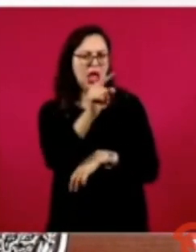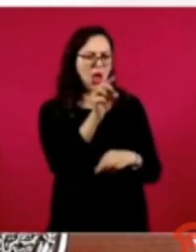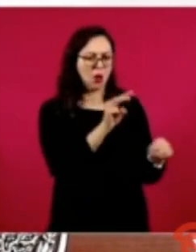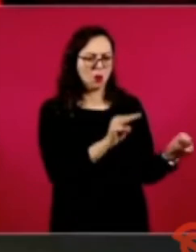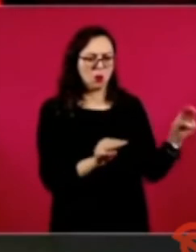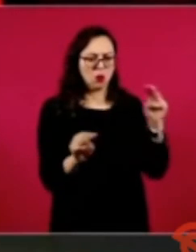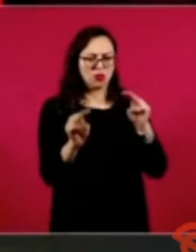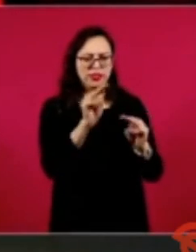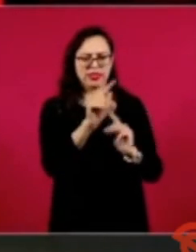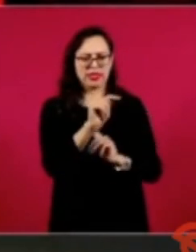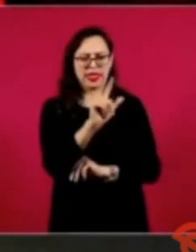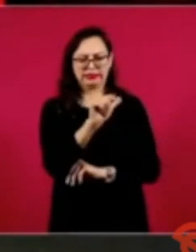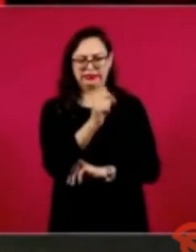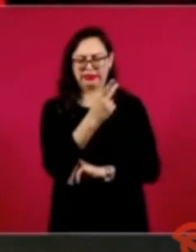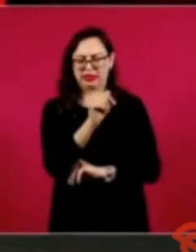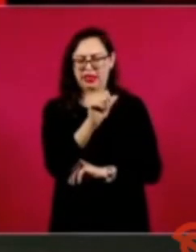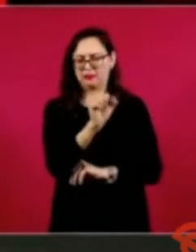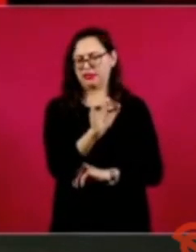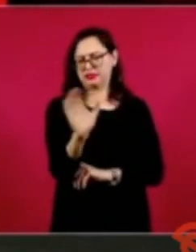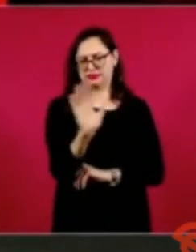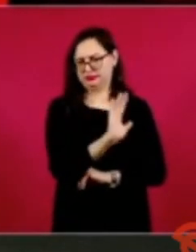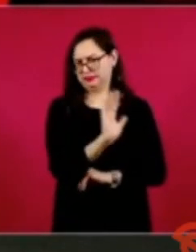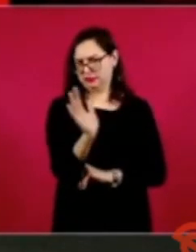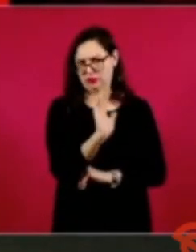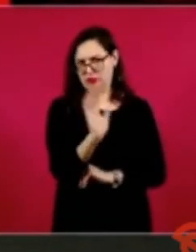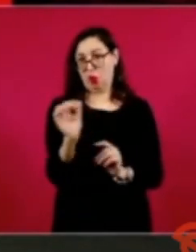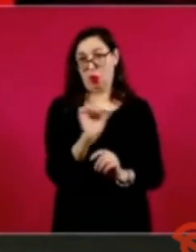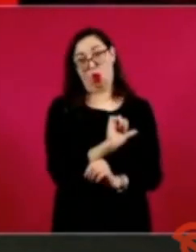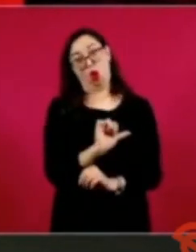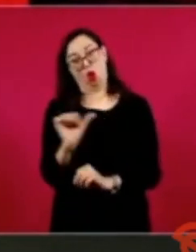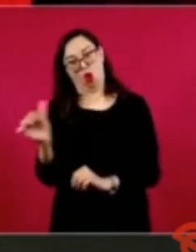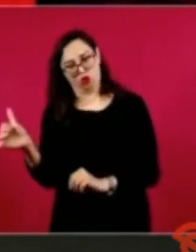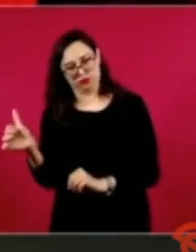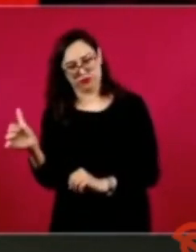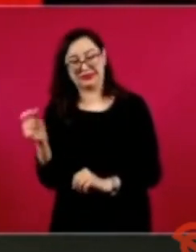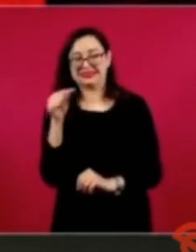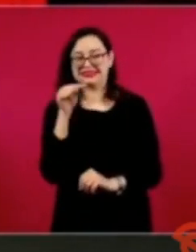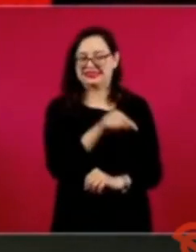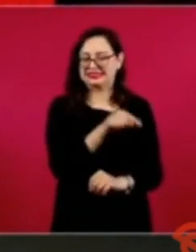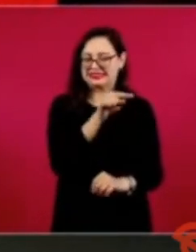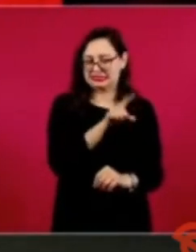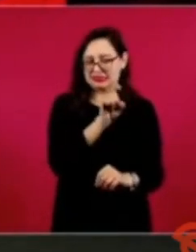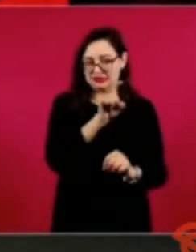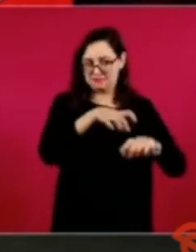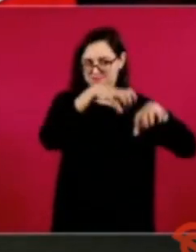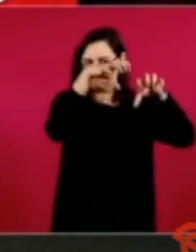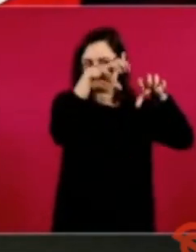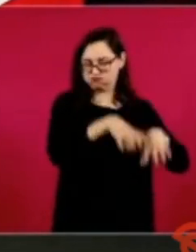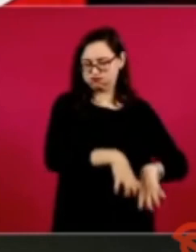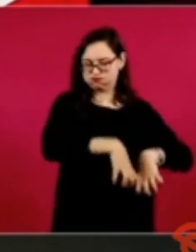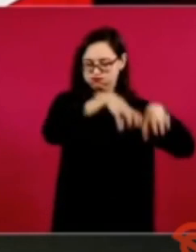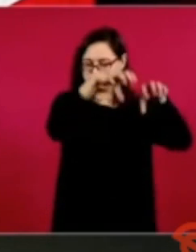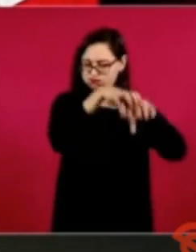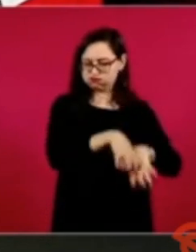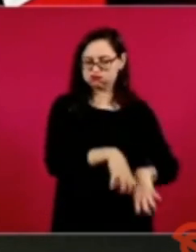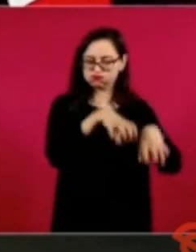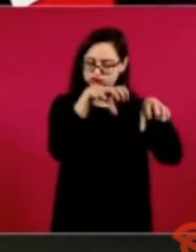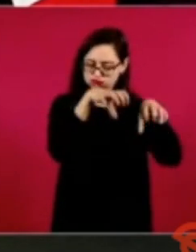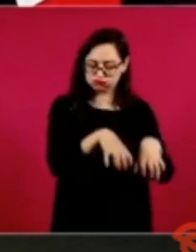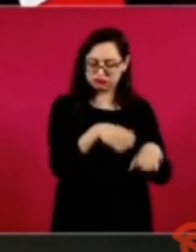antier padecieron mucho por las aguas en Tlapa, ya se está atendiendo,